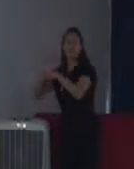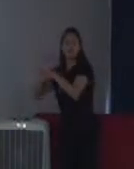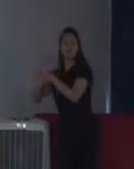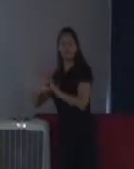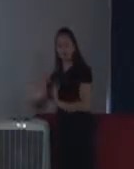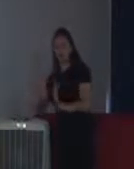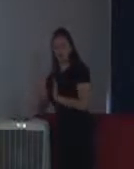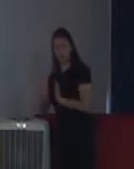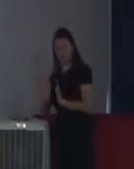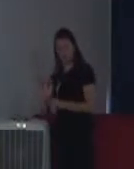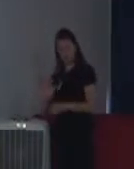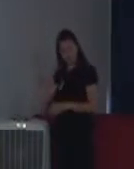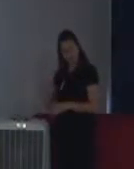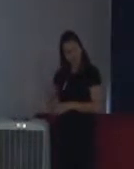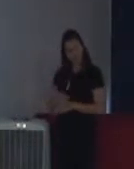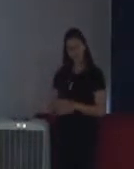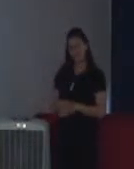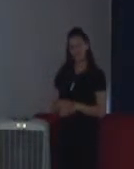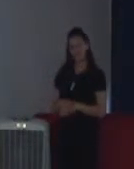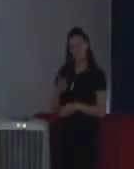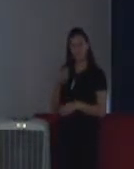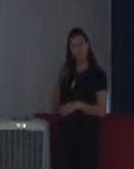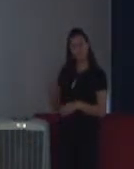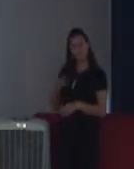mi opinión. Yo siento que nosotros